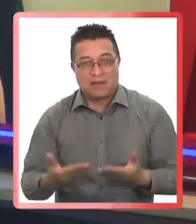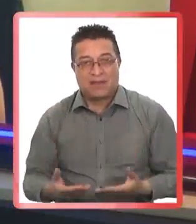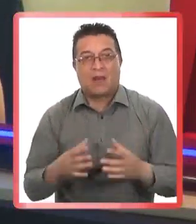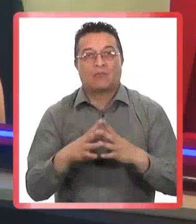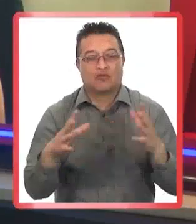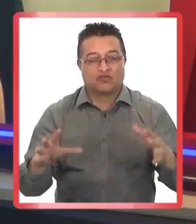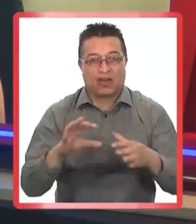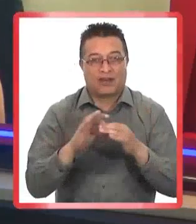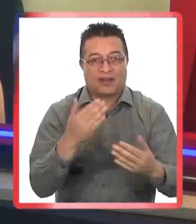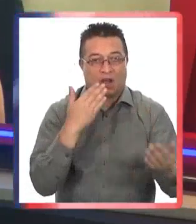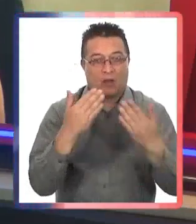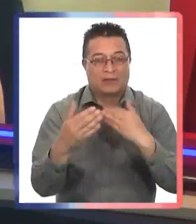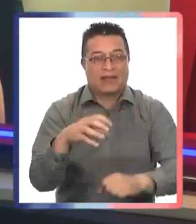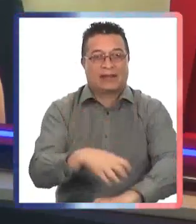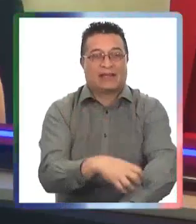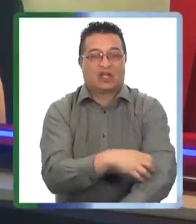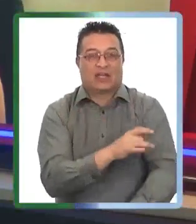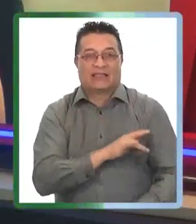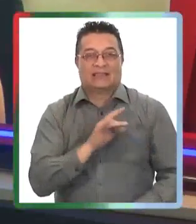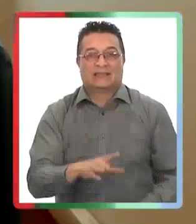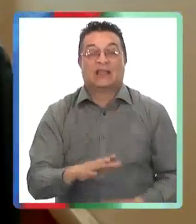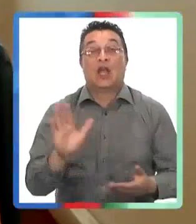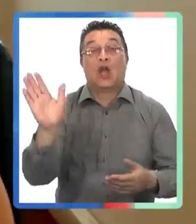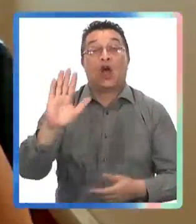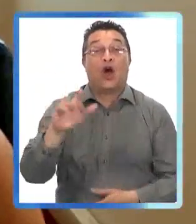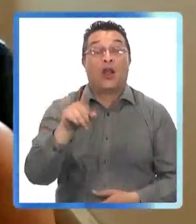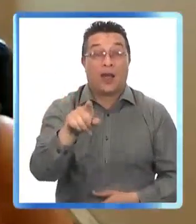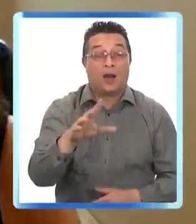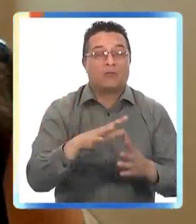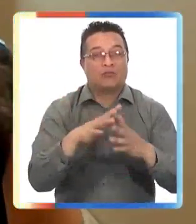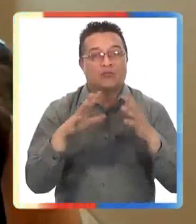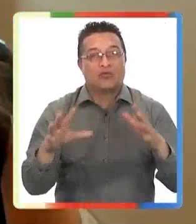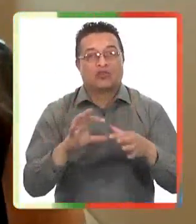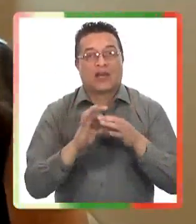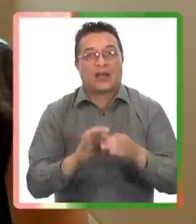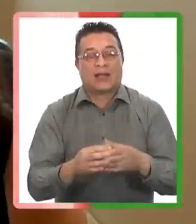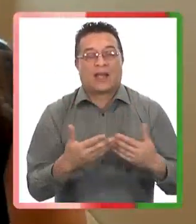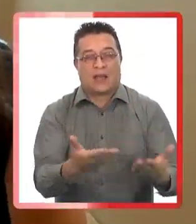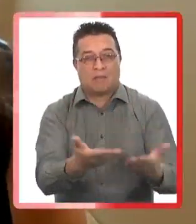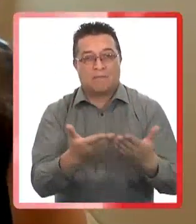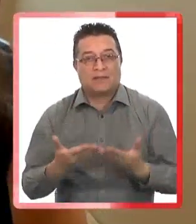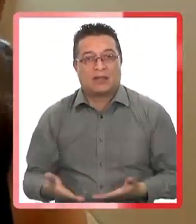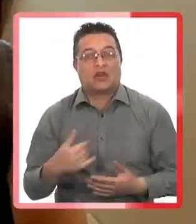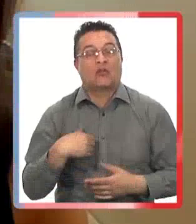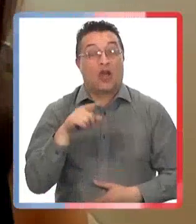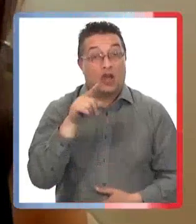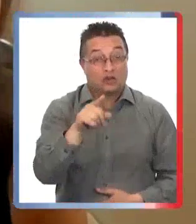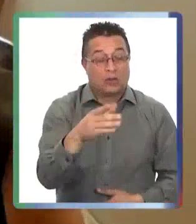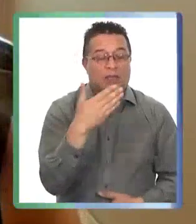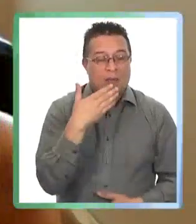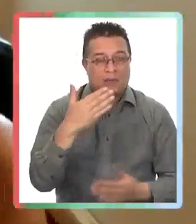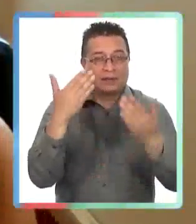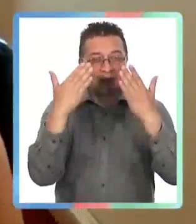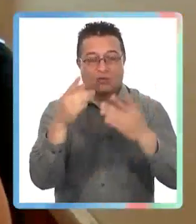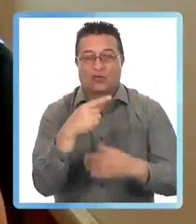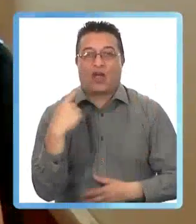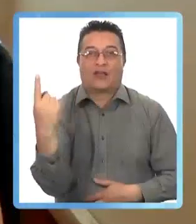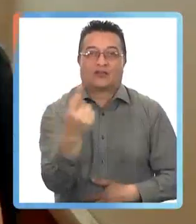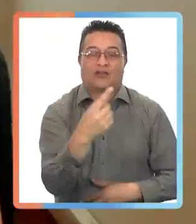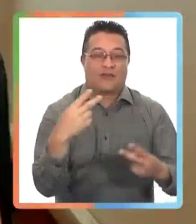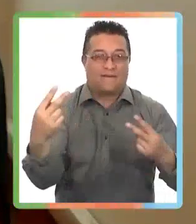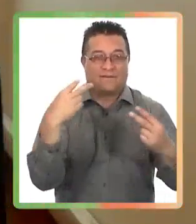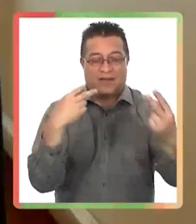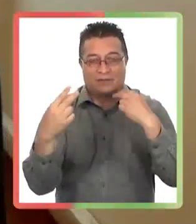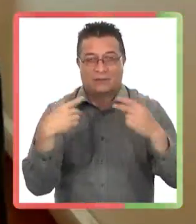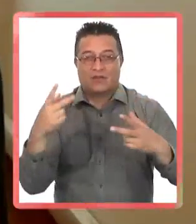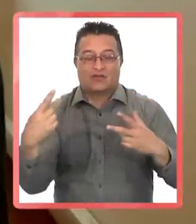Bienvenida. Muchísimas gracias por conversar con las regiones de Chile. Hola, Scarlett. Muchas gracias por la invitación y a través tuyo un saludo a todos los que